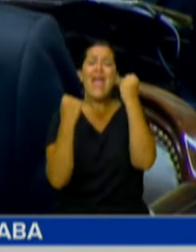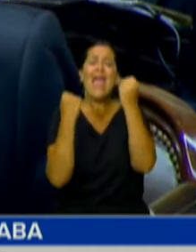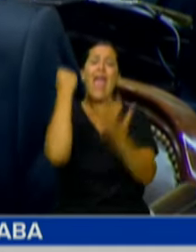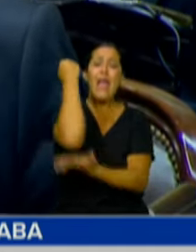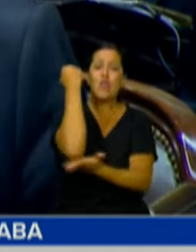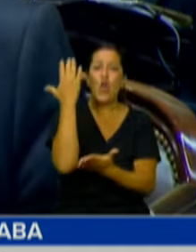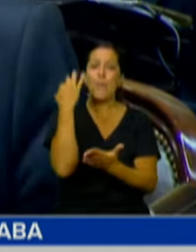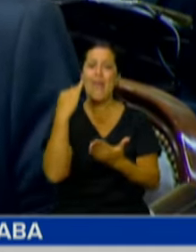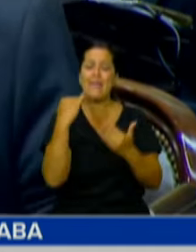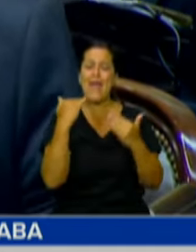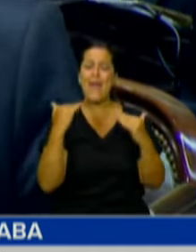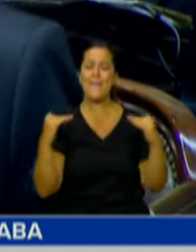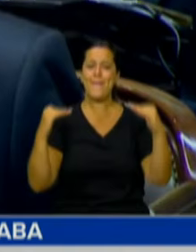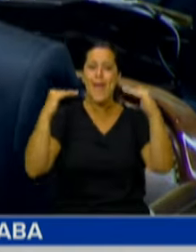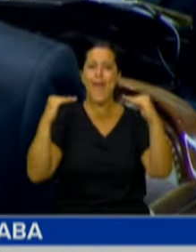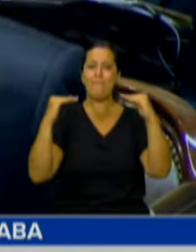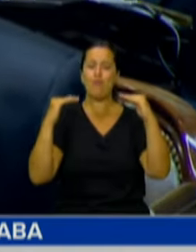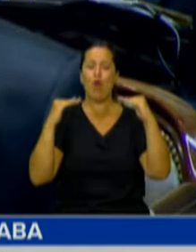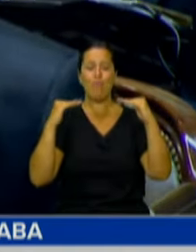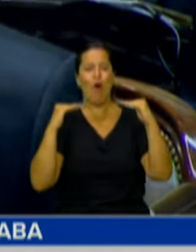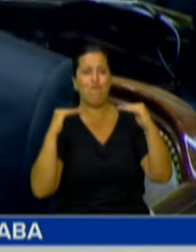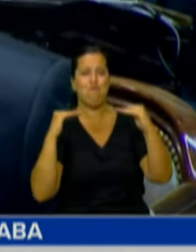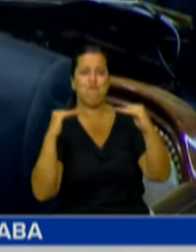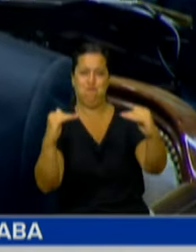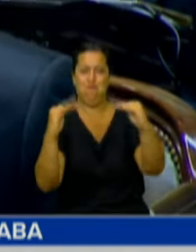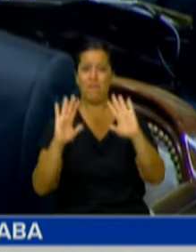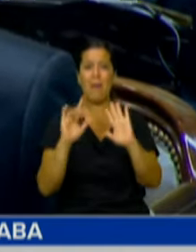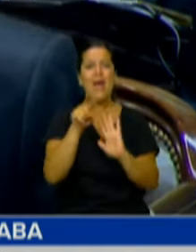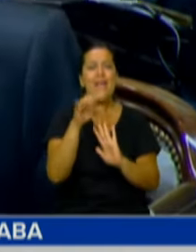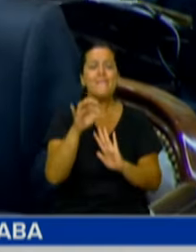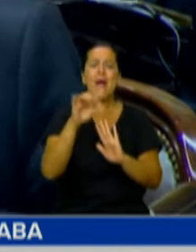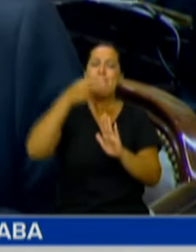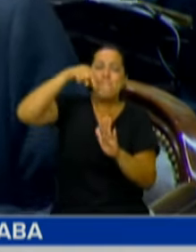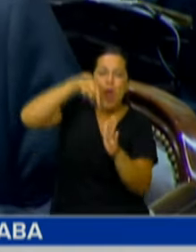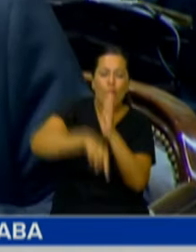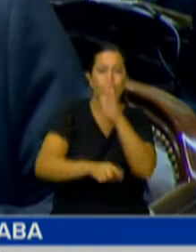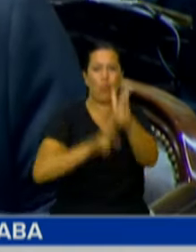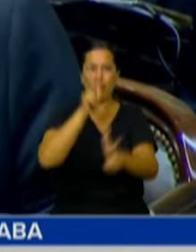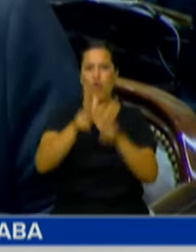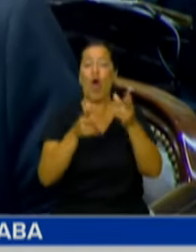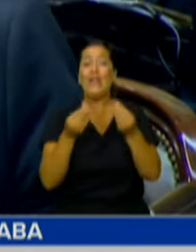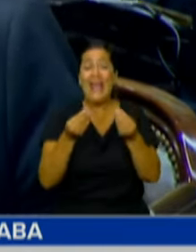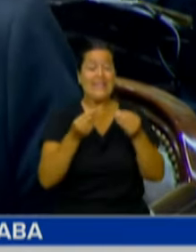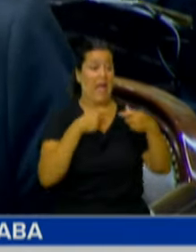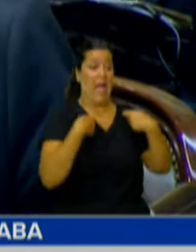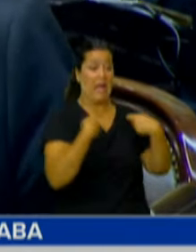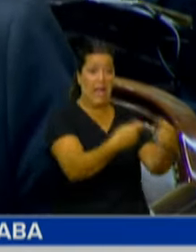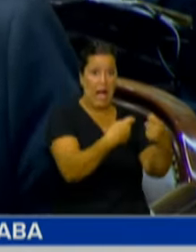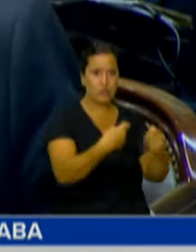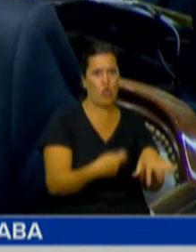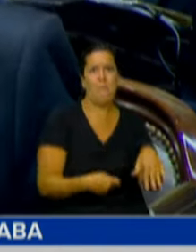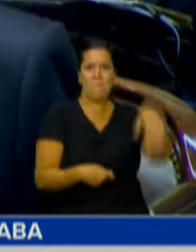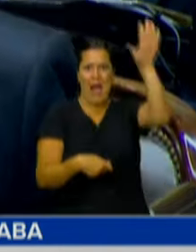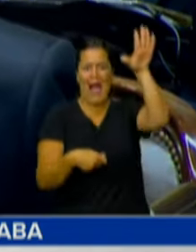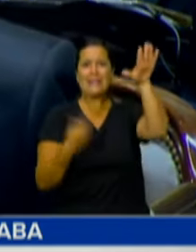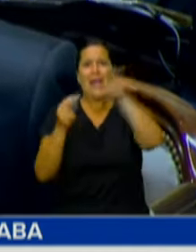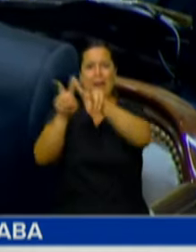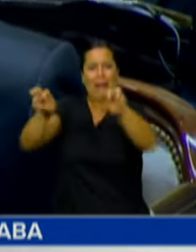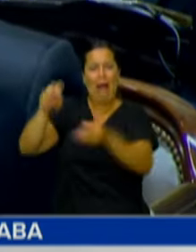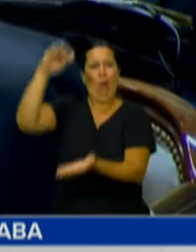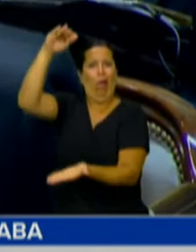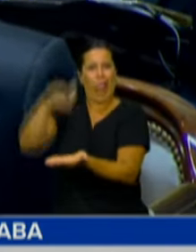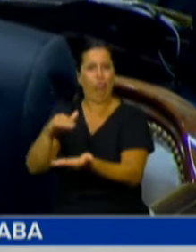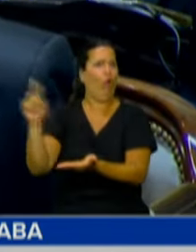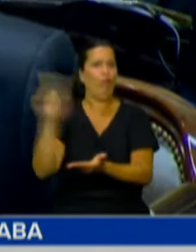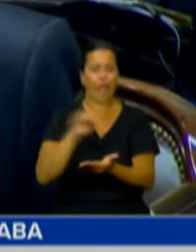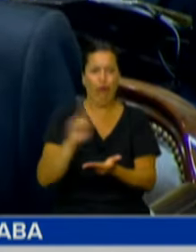olvide que este gobierno tiene 10% de los senadores y 15% de los diputados nunca ocurrió algo así